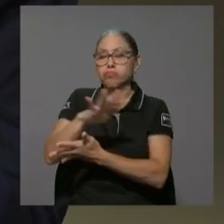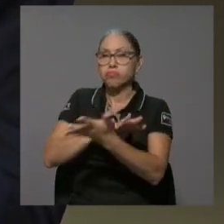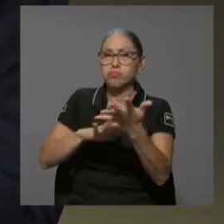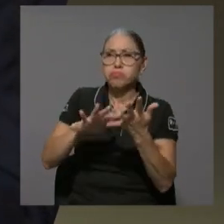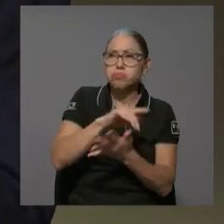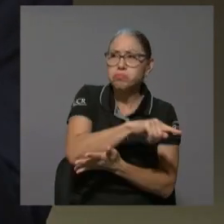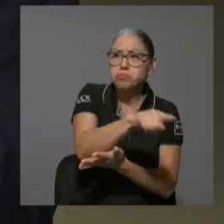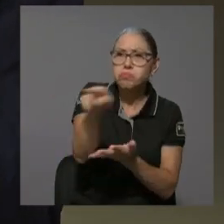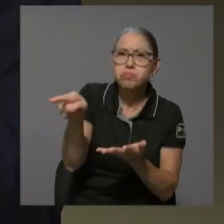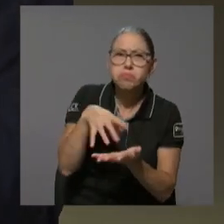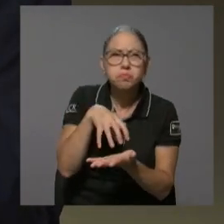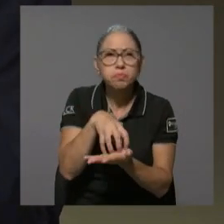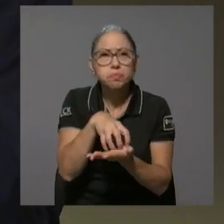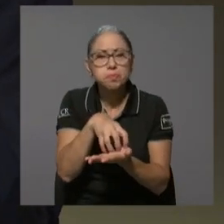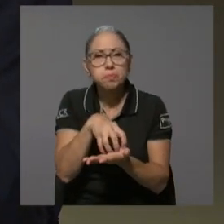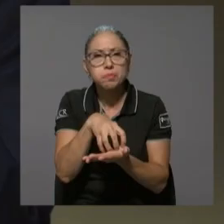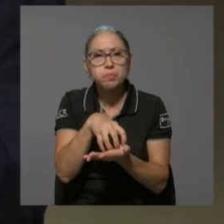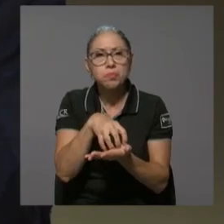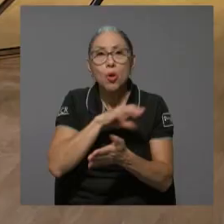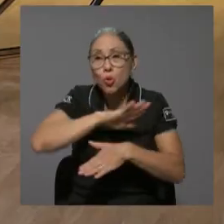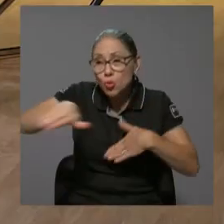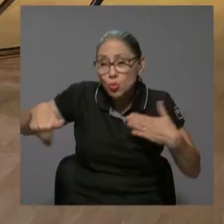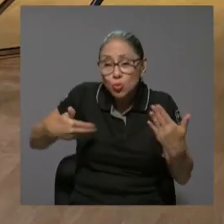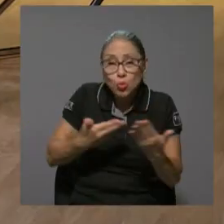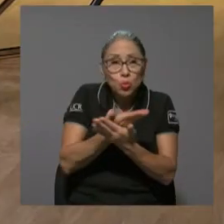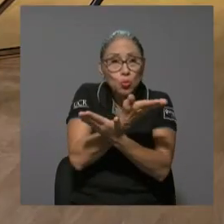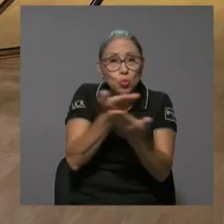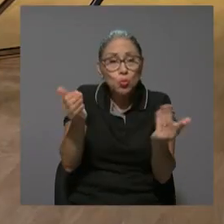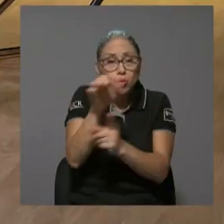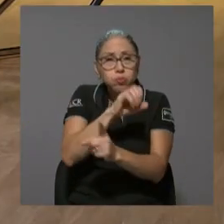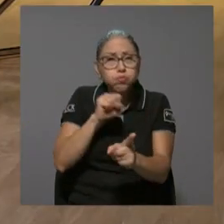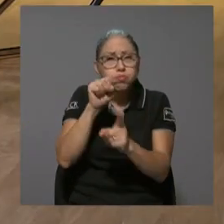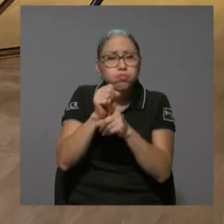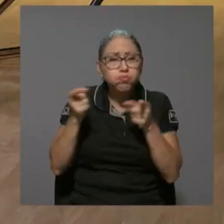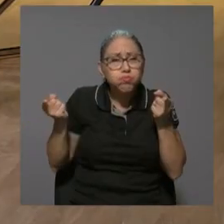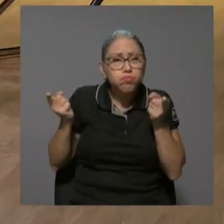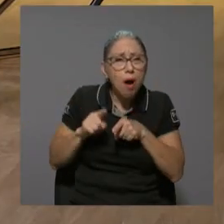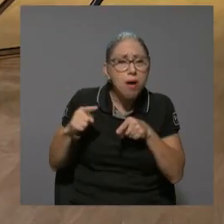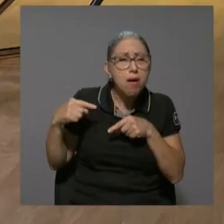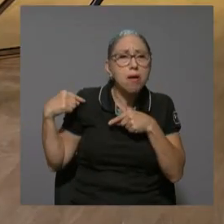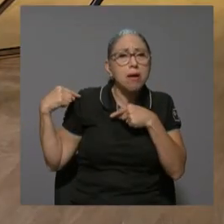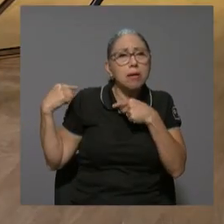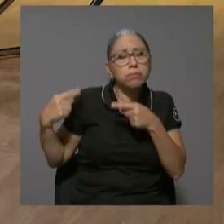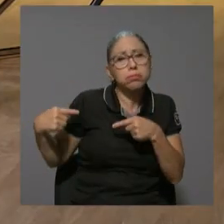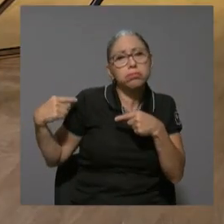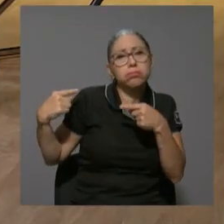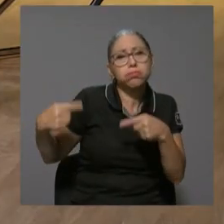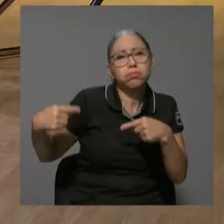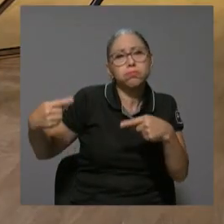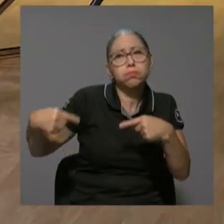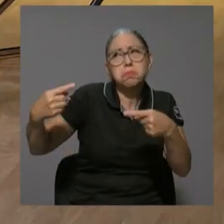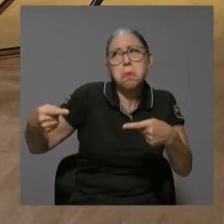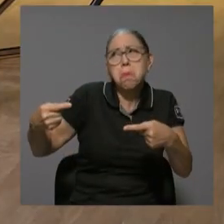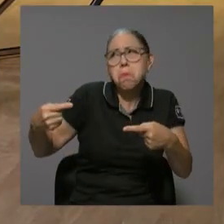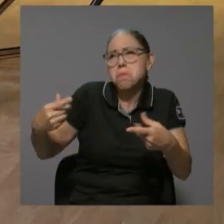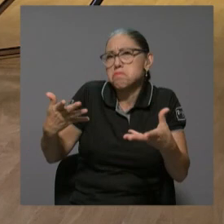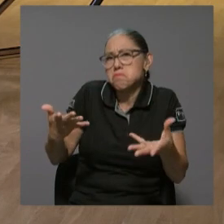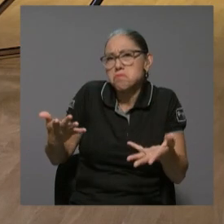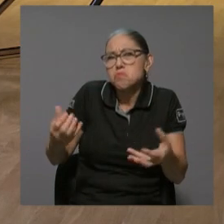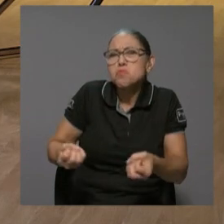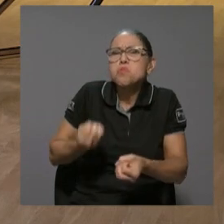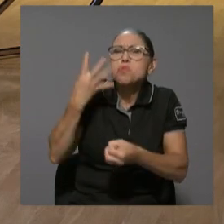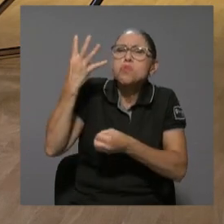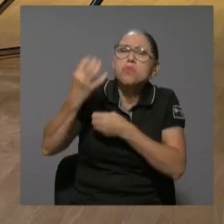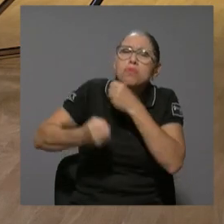incertidumbre. Todo ese fenómeno ha venido existiendo o ha existido desde hace, yo me atrevería a decir,